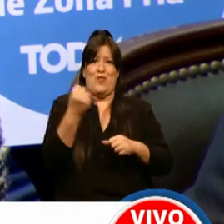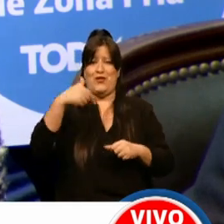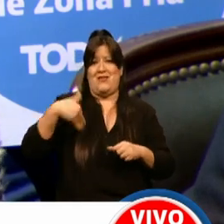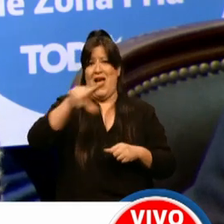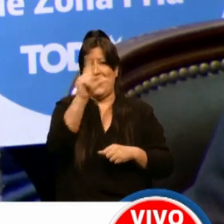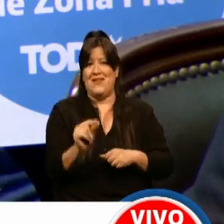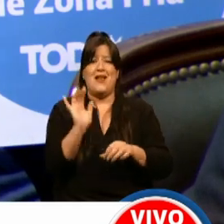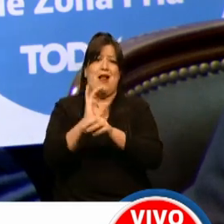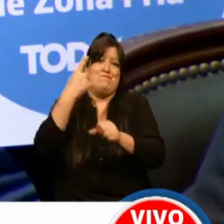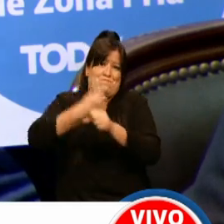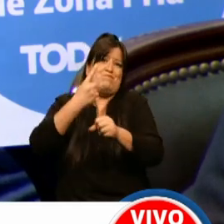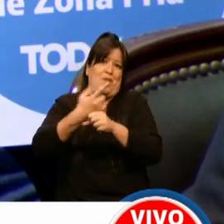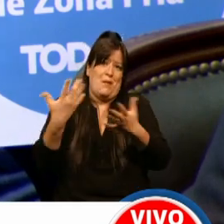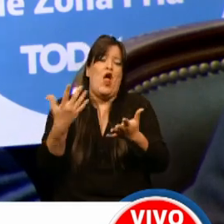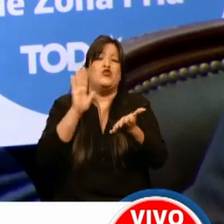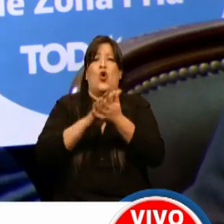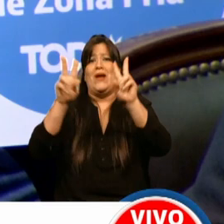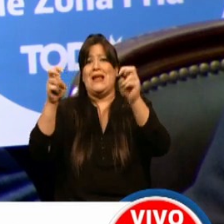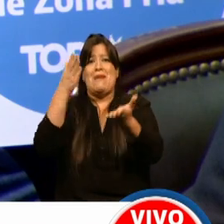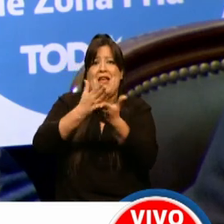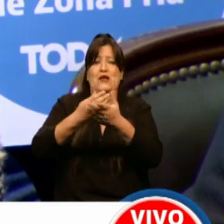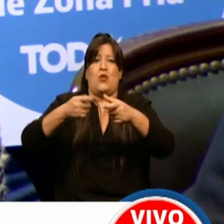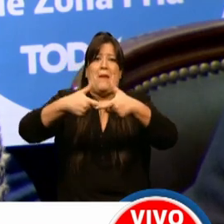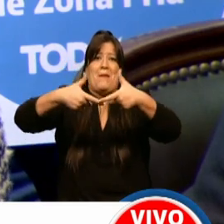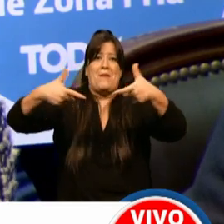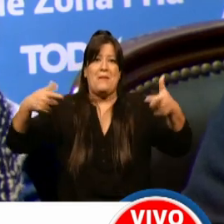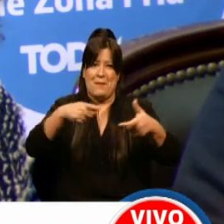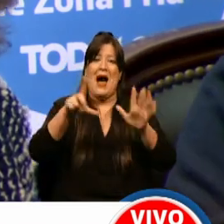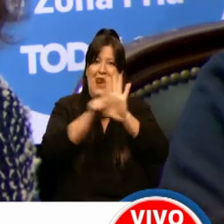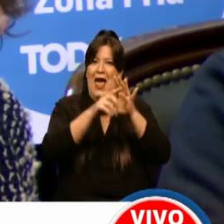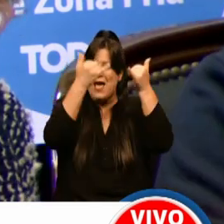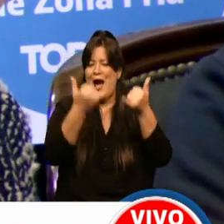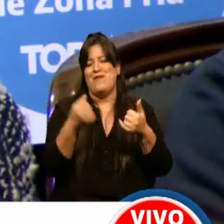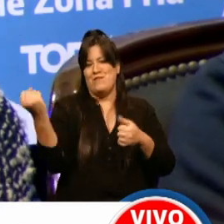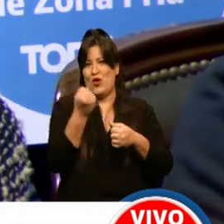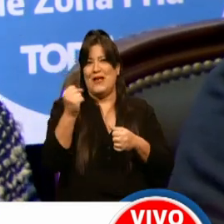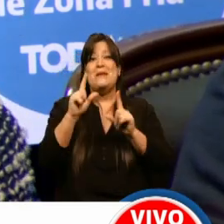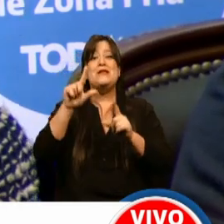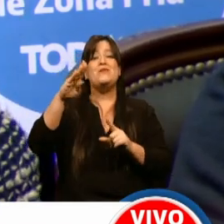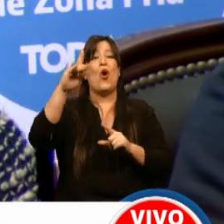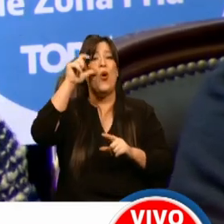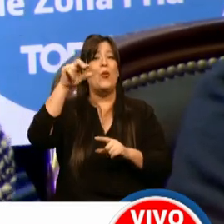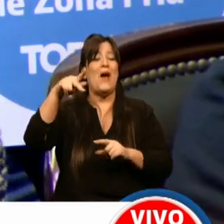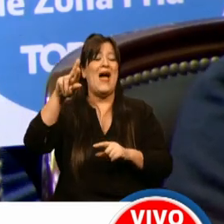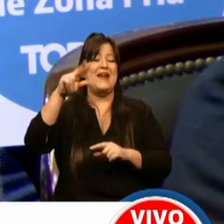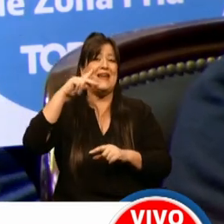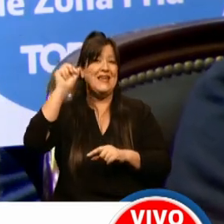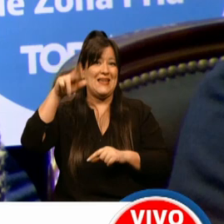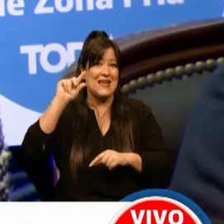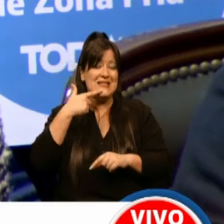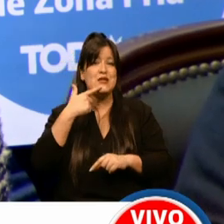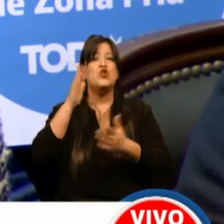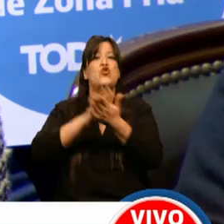pionero en la ampliación de derechos tenga una ley como ésta porque como decía lohana berkins refiriéndose en la universidad